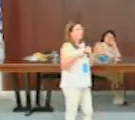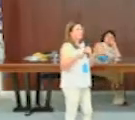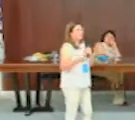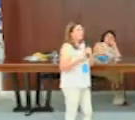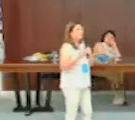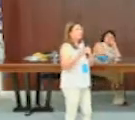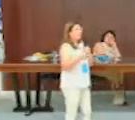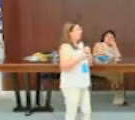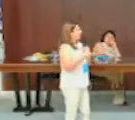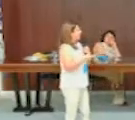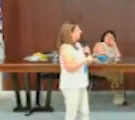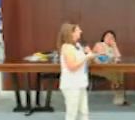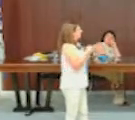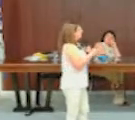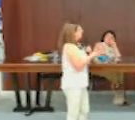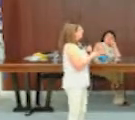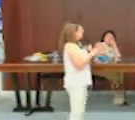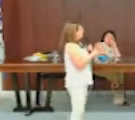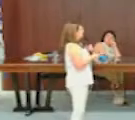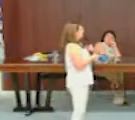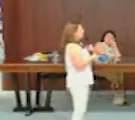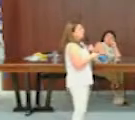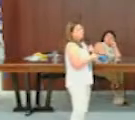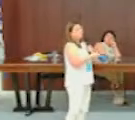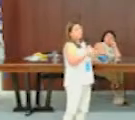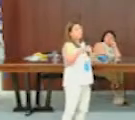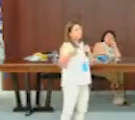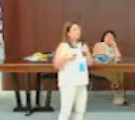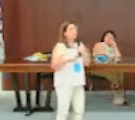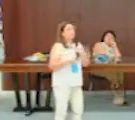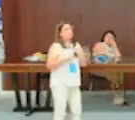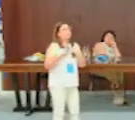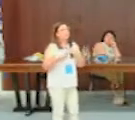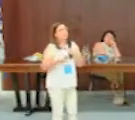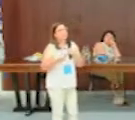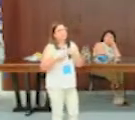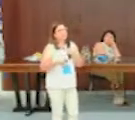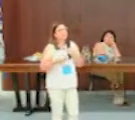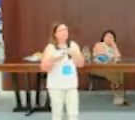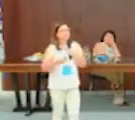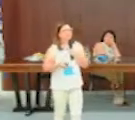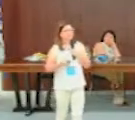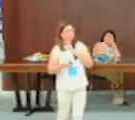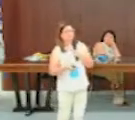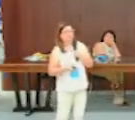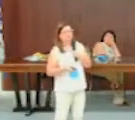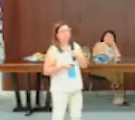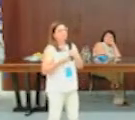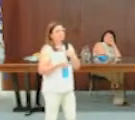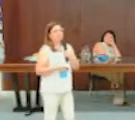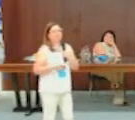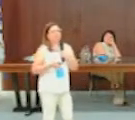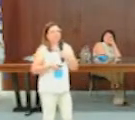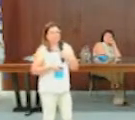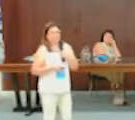enfermedades graves. Es otra manera también de despersonalizar y se desfigura la imagen del médico clínico o el